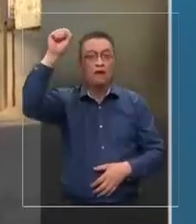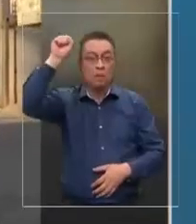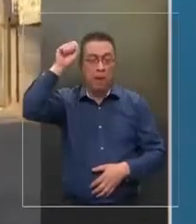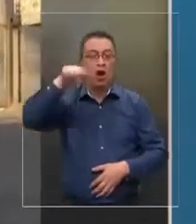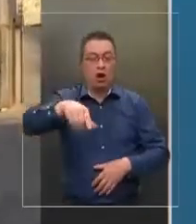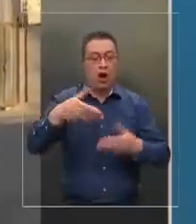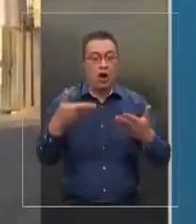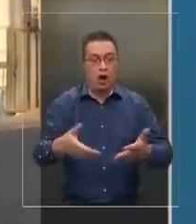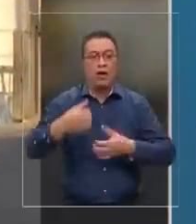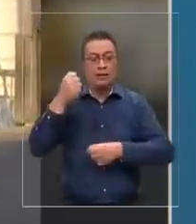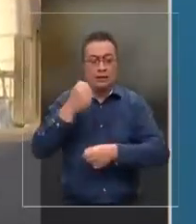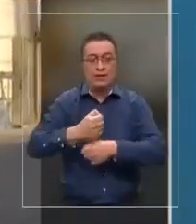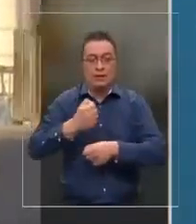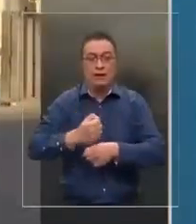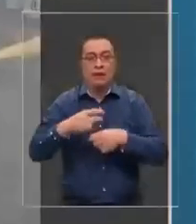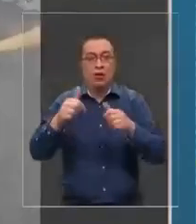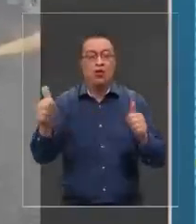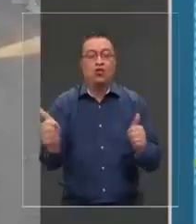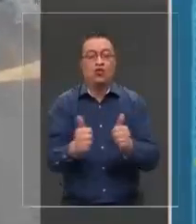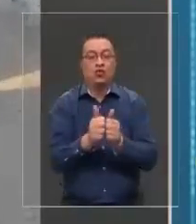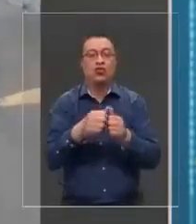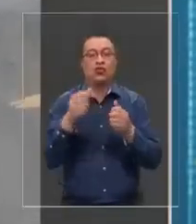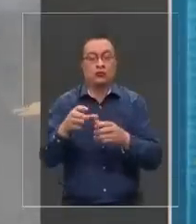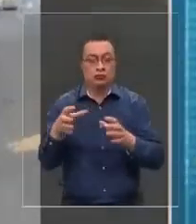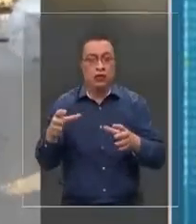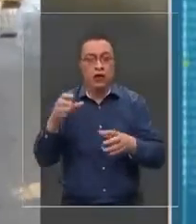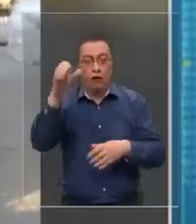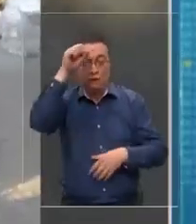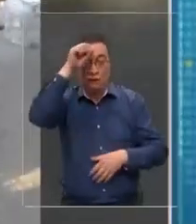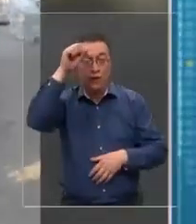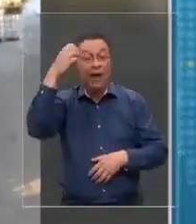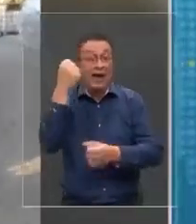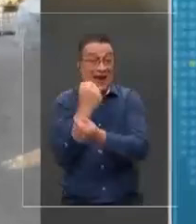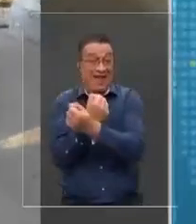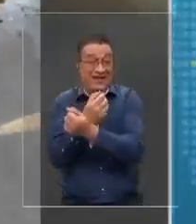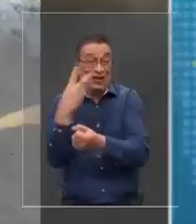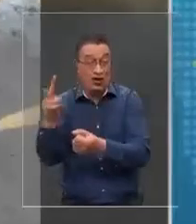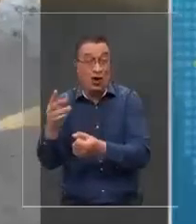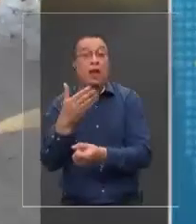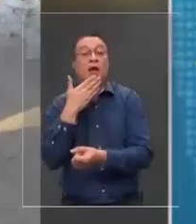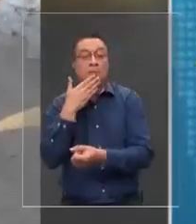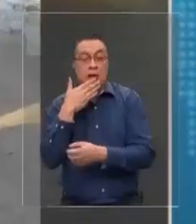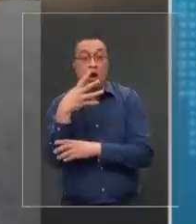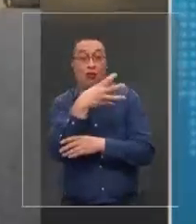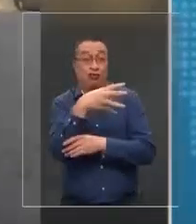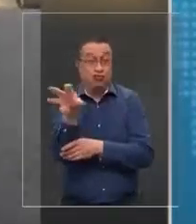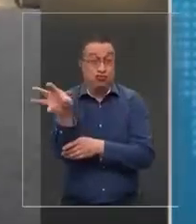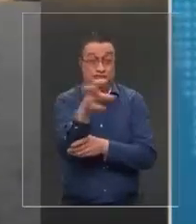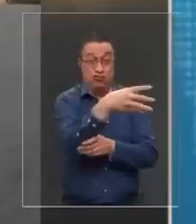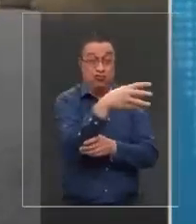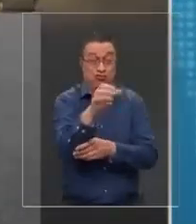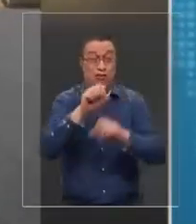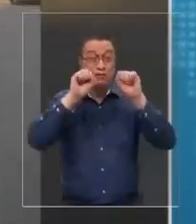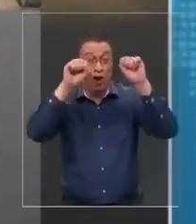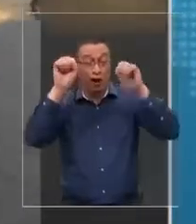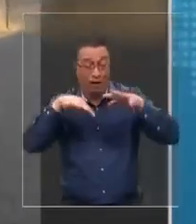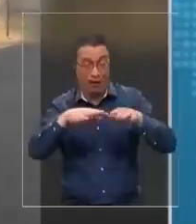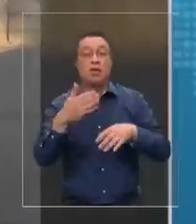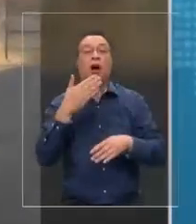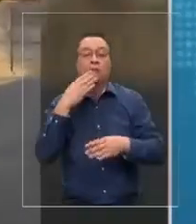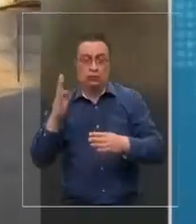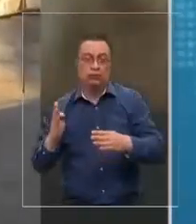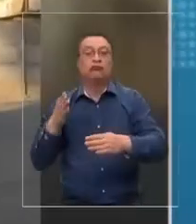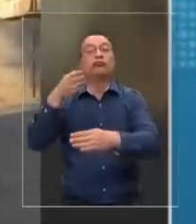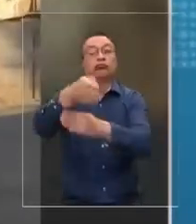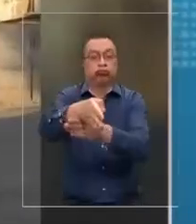decía, en compañía de un carro lanzaaguas de bomberos que ha llegado, de carabineros, digo, que ha llegado hasta este sector para poder abastecer